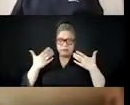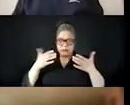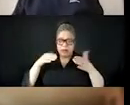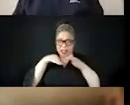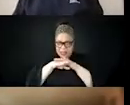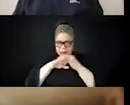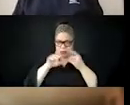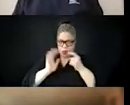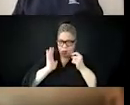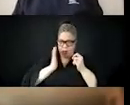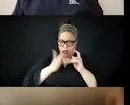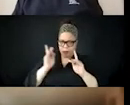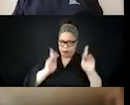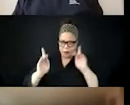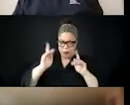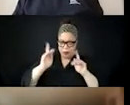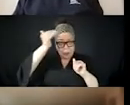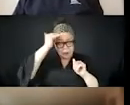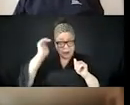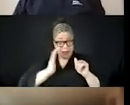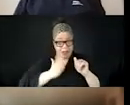en las redes sociales